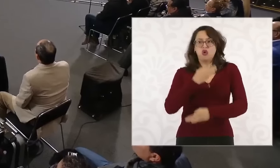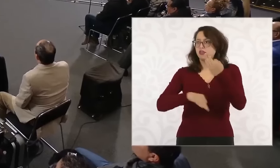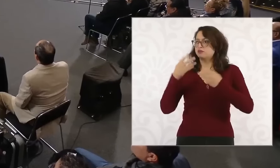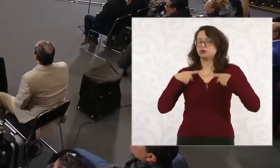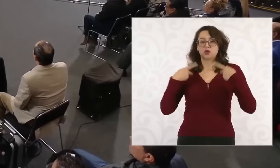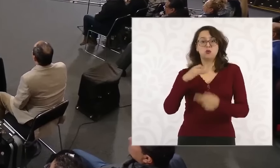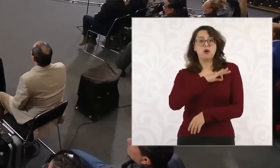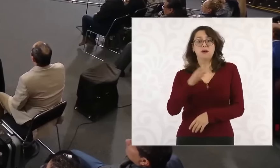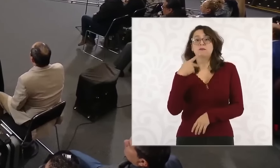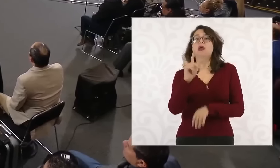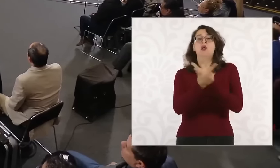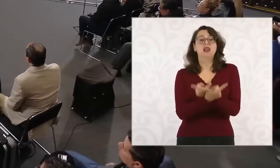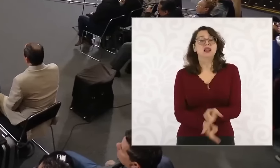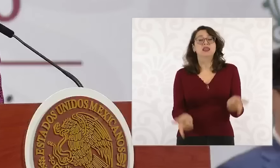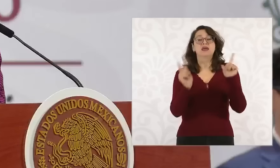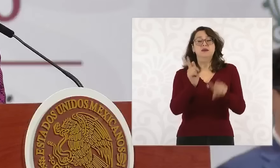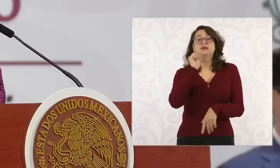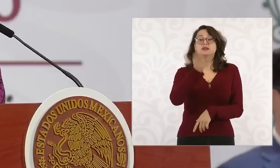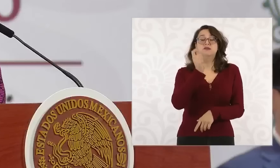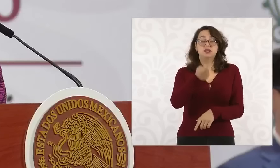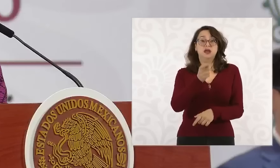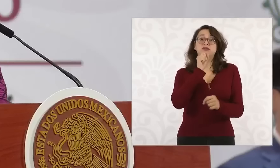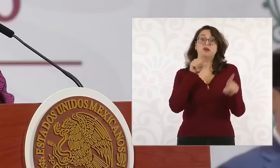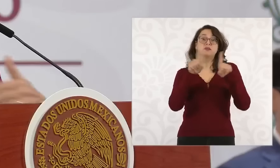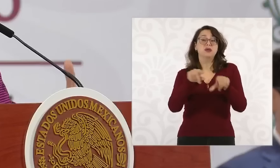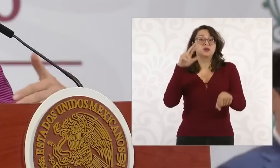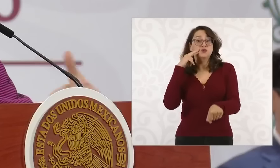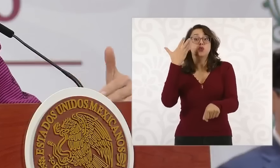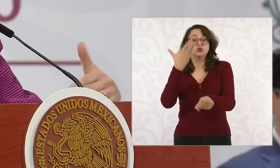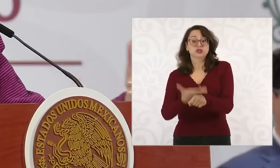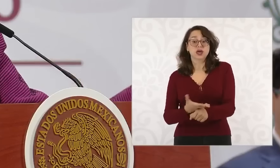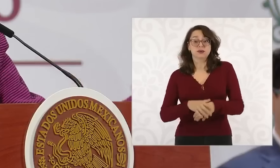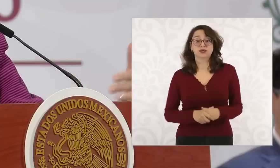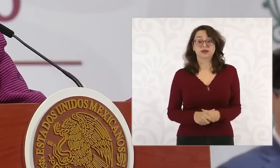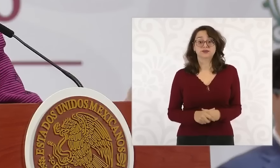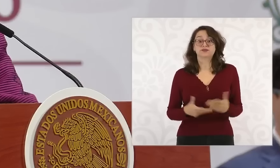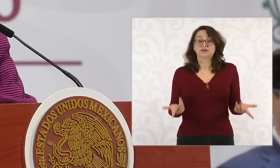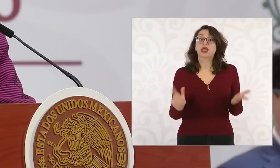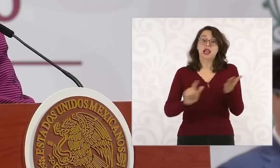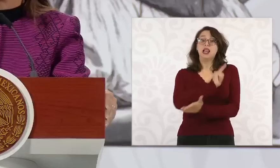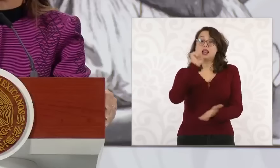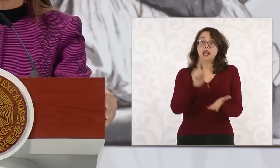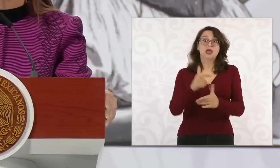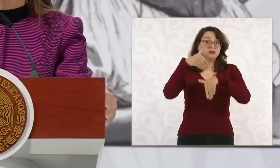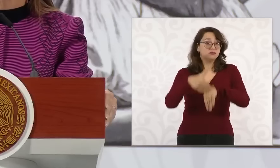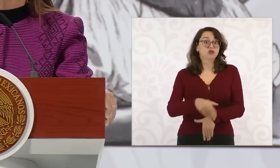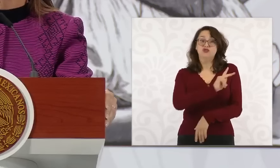una responsabilidad del ciudadano. ¿Cuál es la responsabilidad del ciudadano? Pues cumplir con un marco legal que tiene nuestro